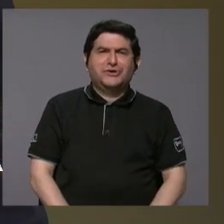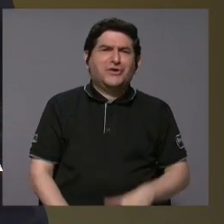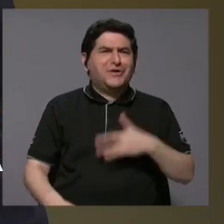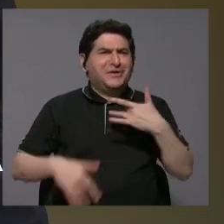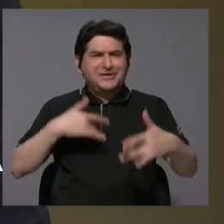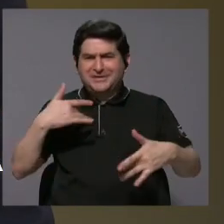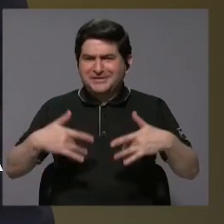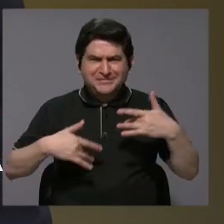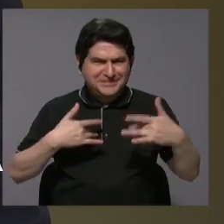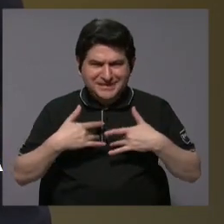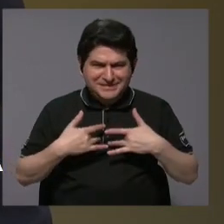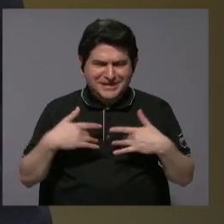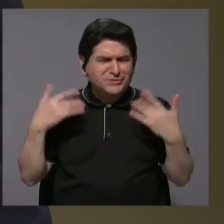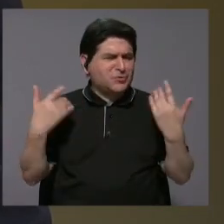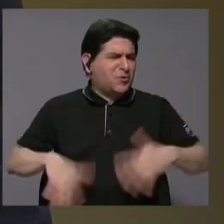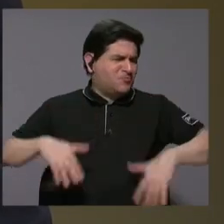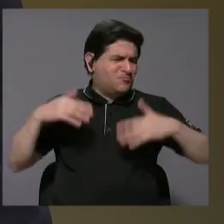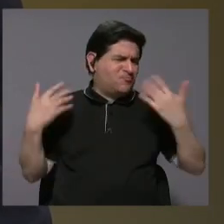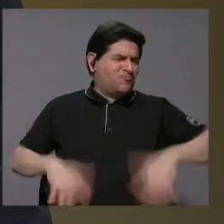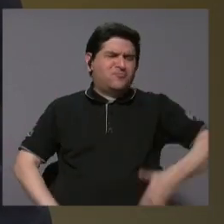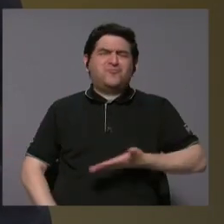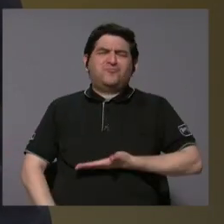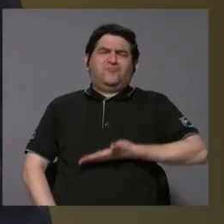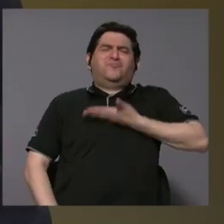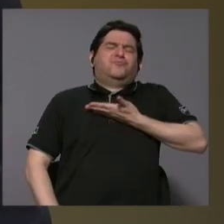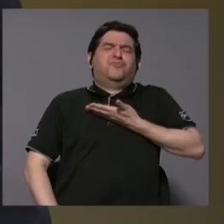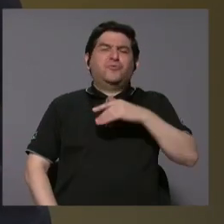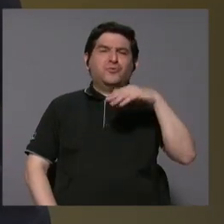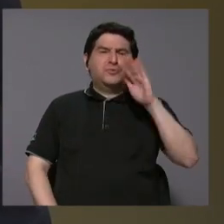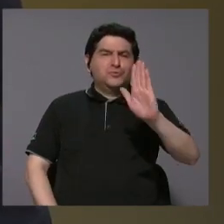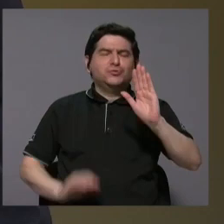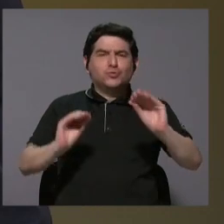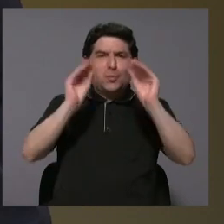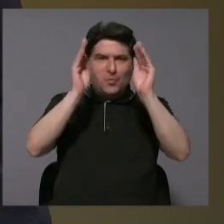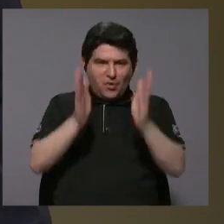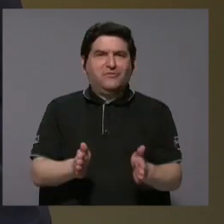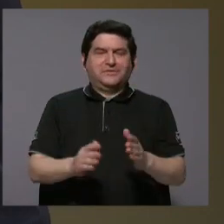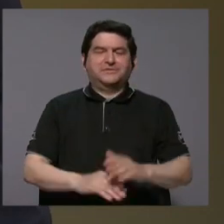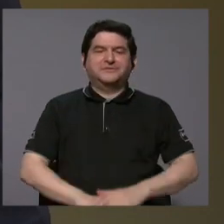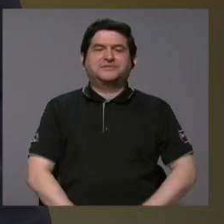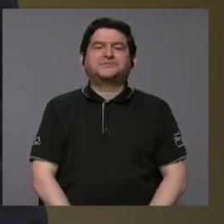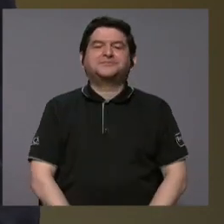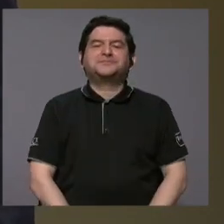horriblemente orgulloso de haber sido profesor.